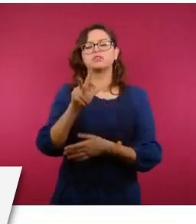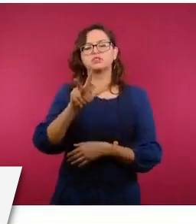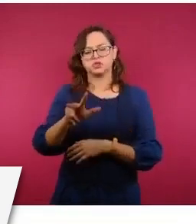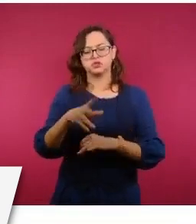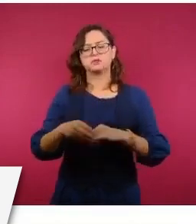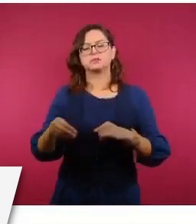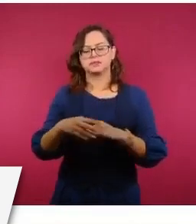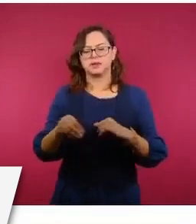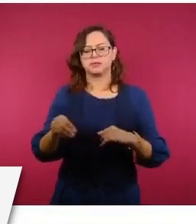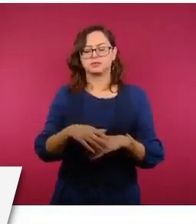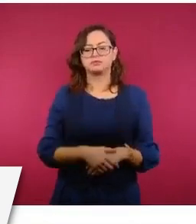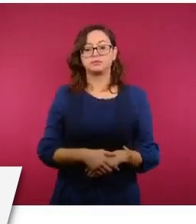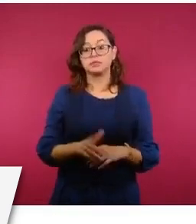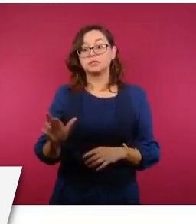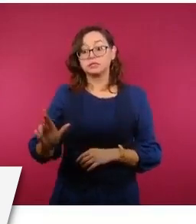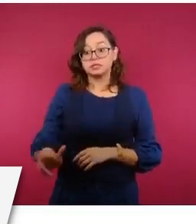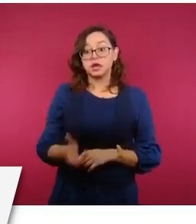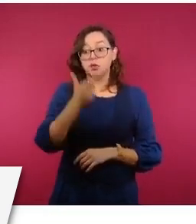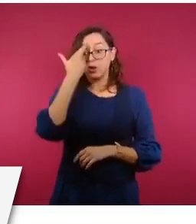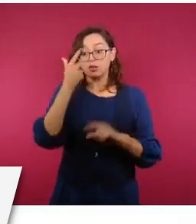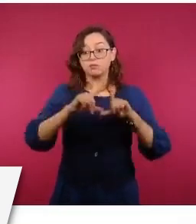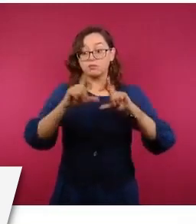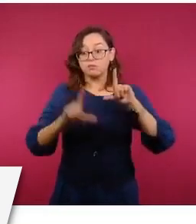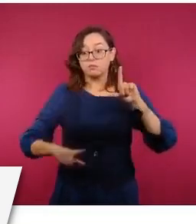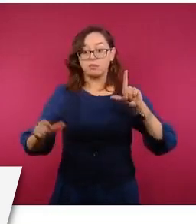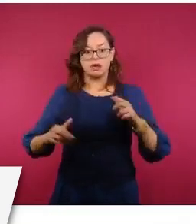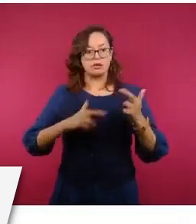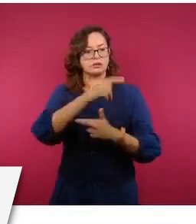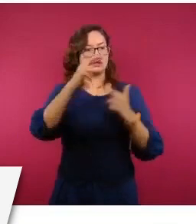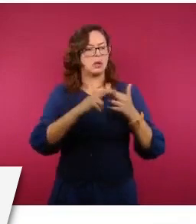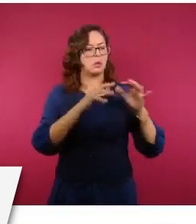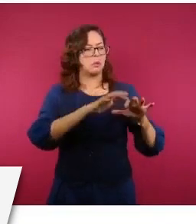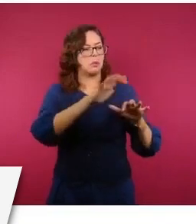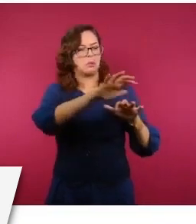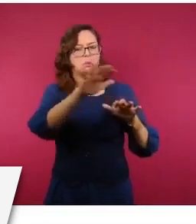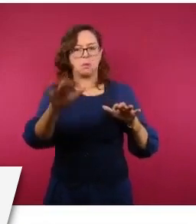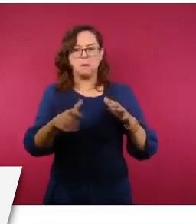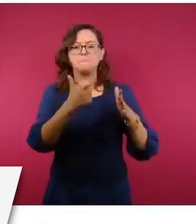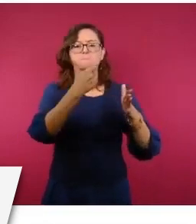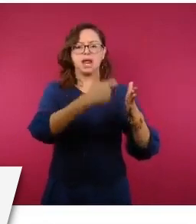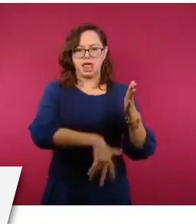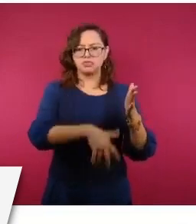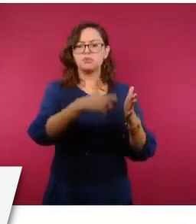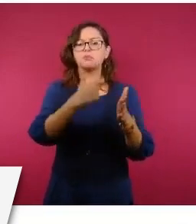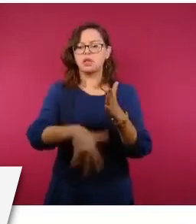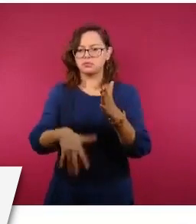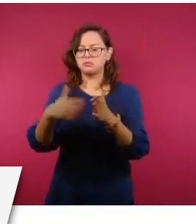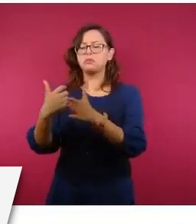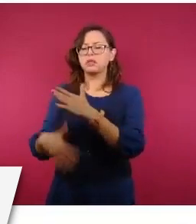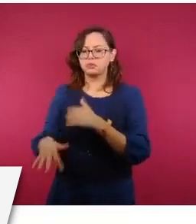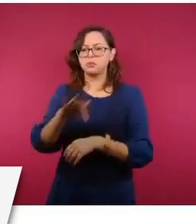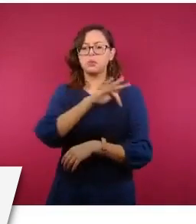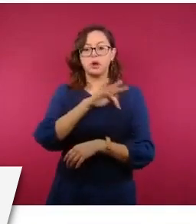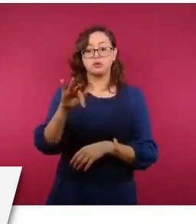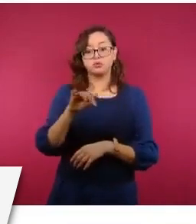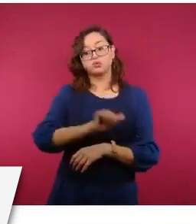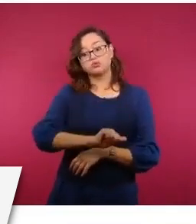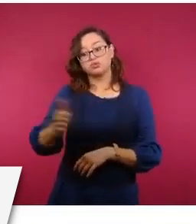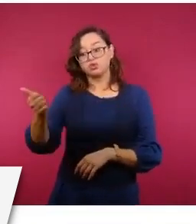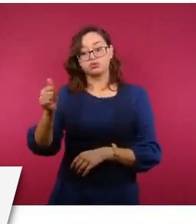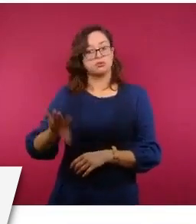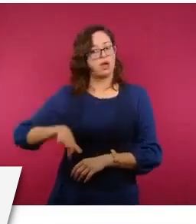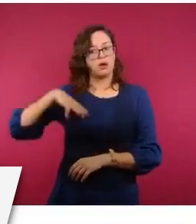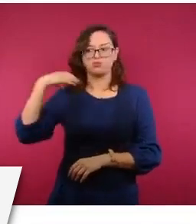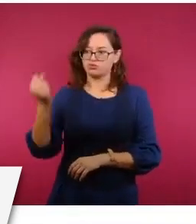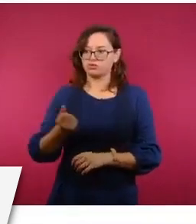todas las regiones, en todos los lugares pueden encontrar gasolineras con un buen precio, como también van a encontrar unas que se pasan